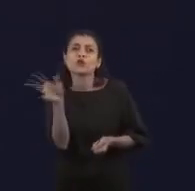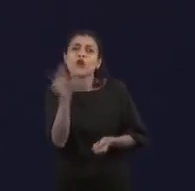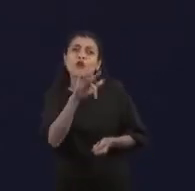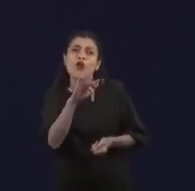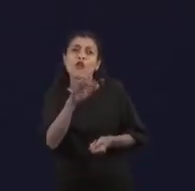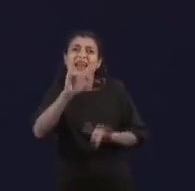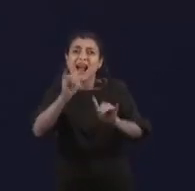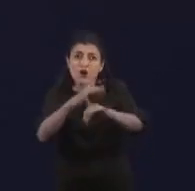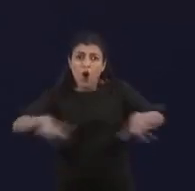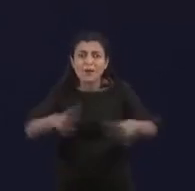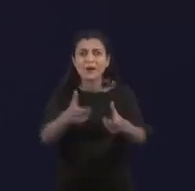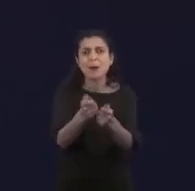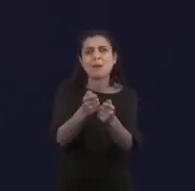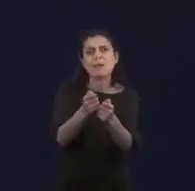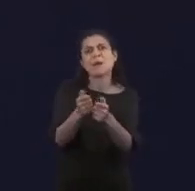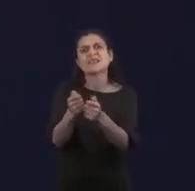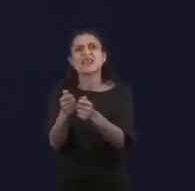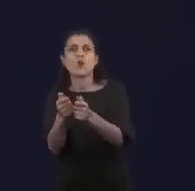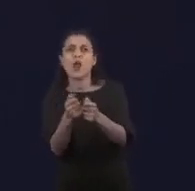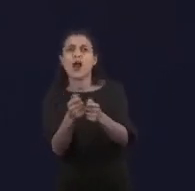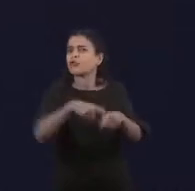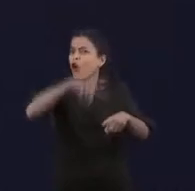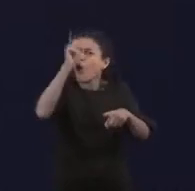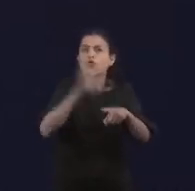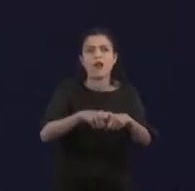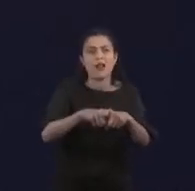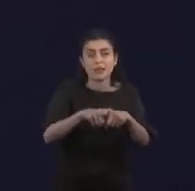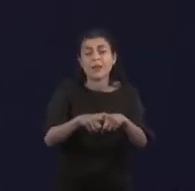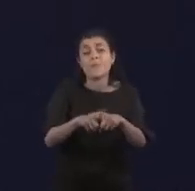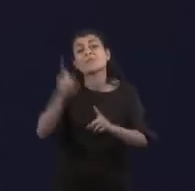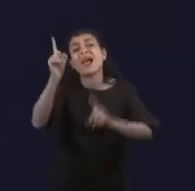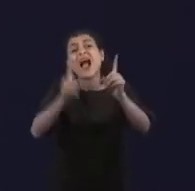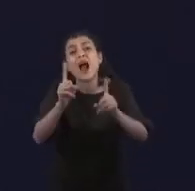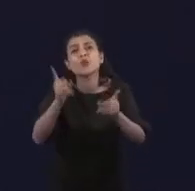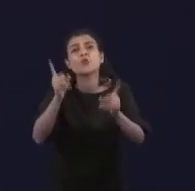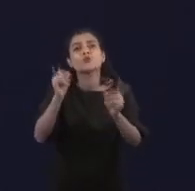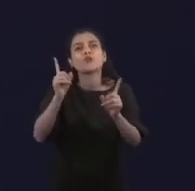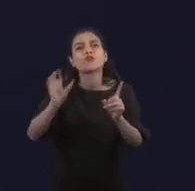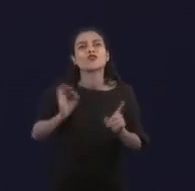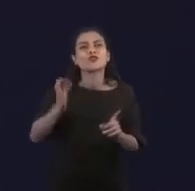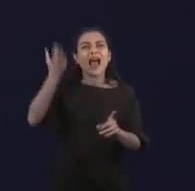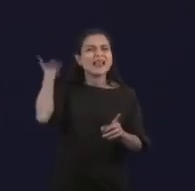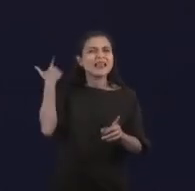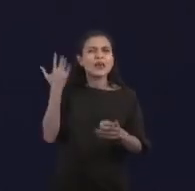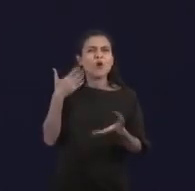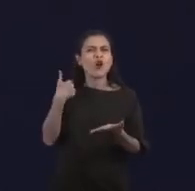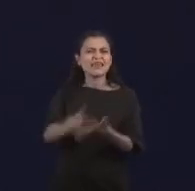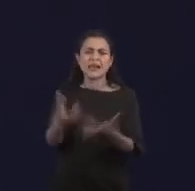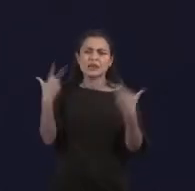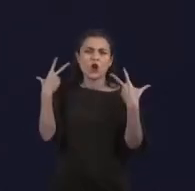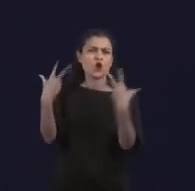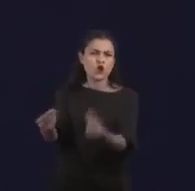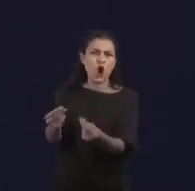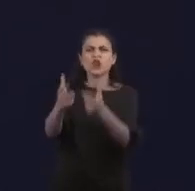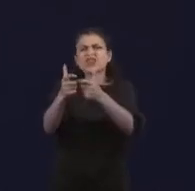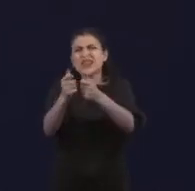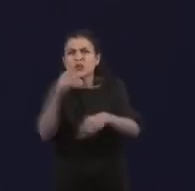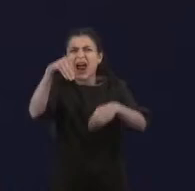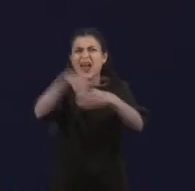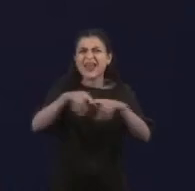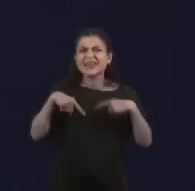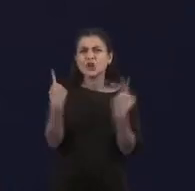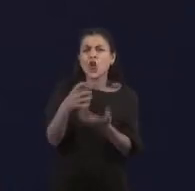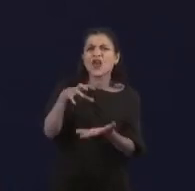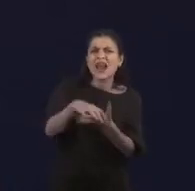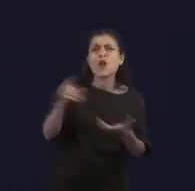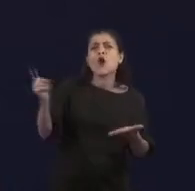eso es, más allá de que muchos docentes de la vieja guardia estaban en contra de que un chico pueda tener una tablet,